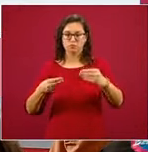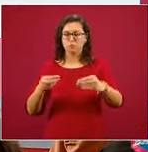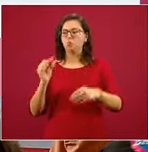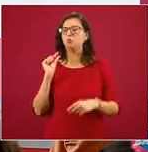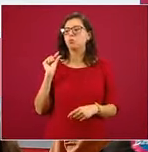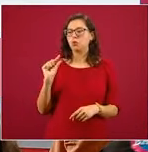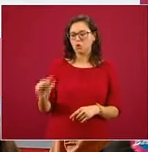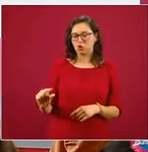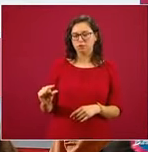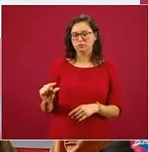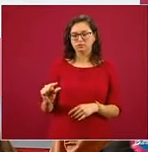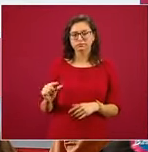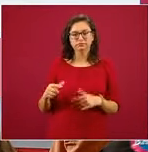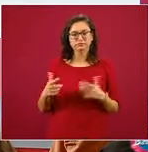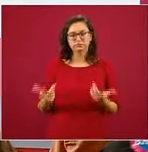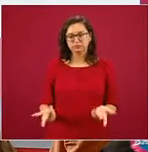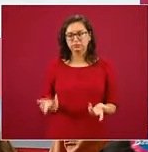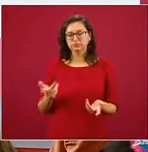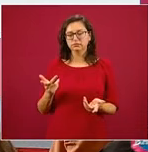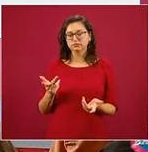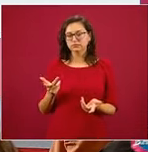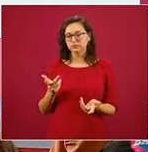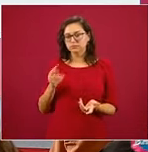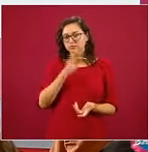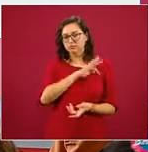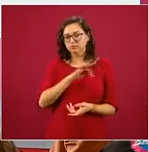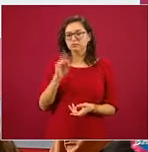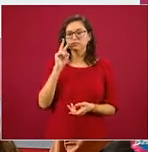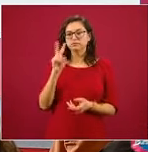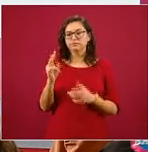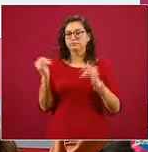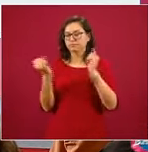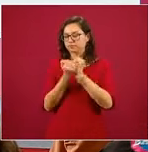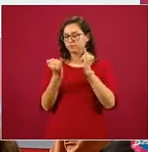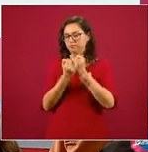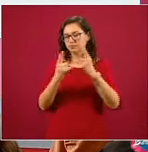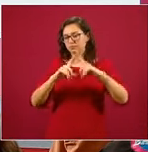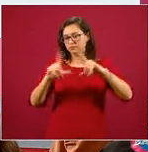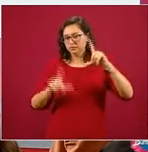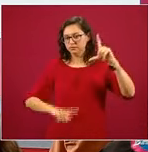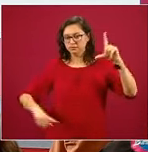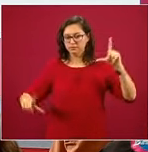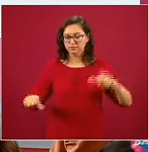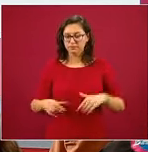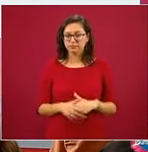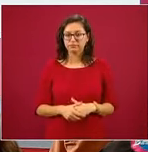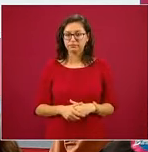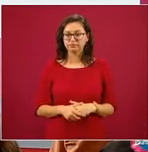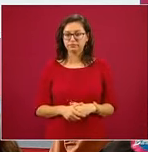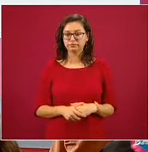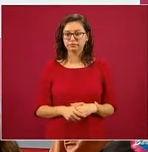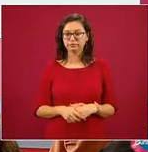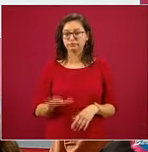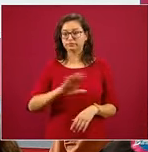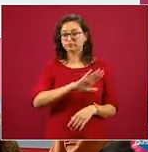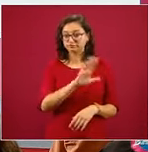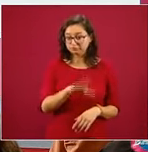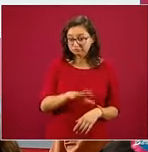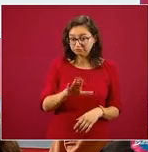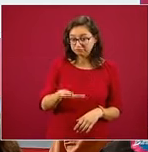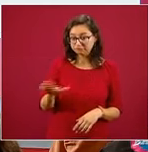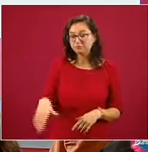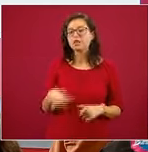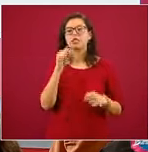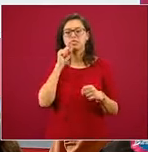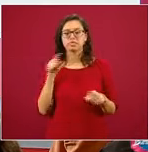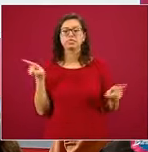y es prácticamente similar a la que estamos viendo en lo nacional. Las ocurrencias de las defunciones, vemos que también